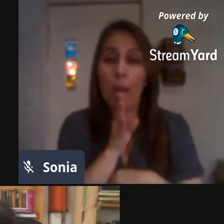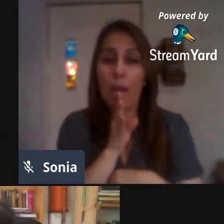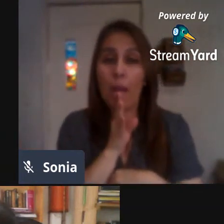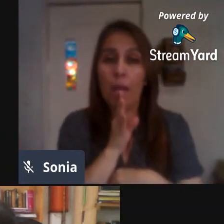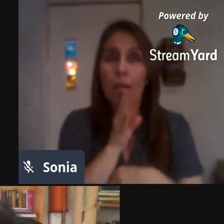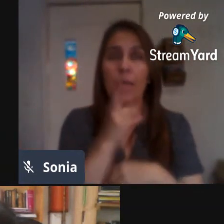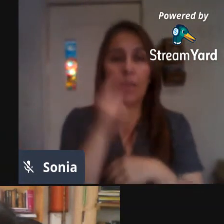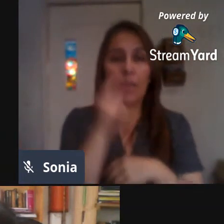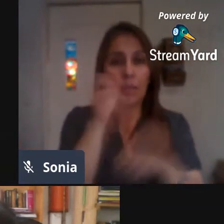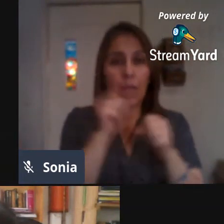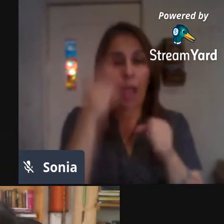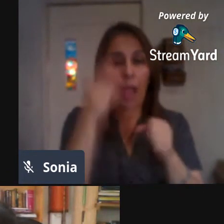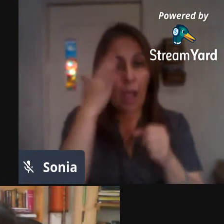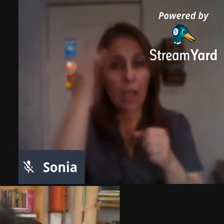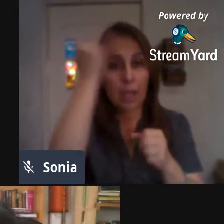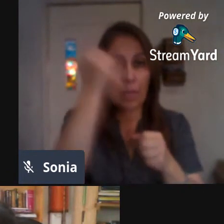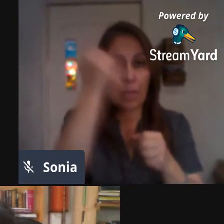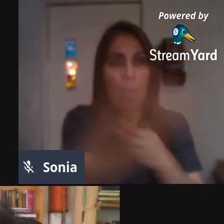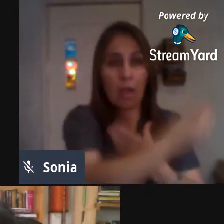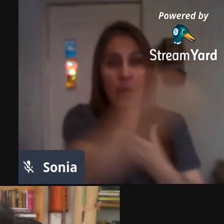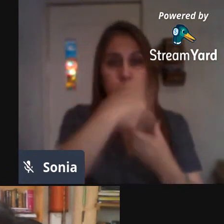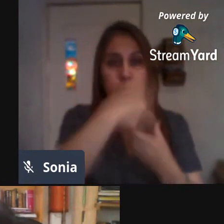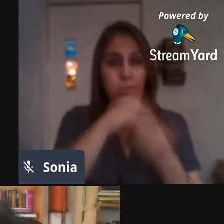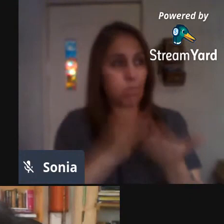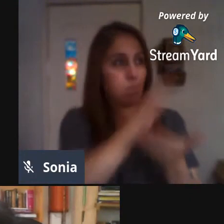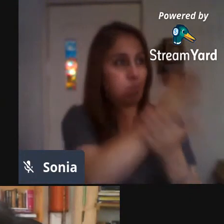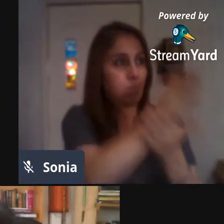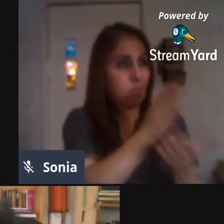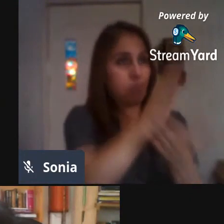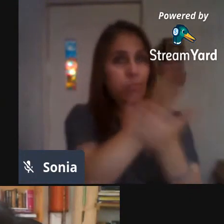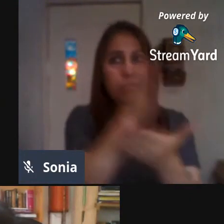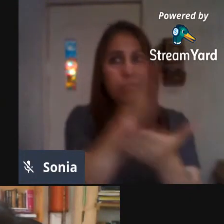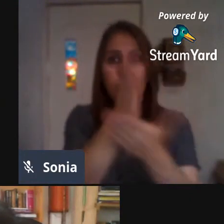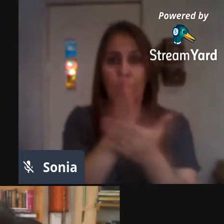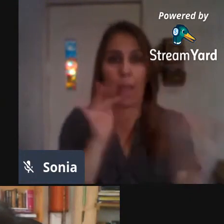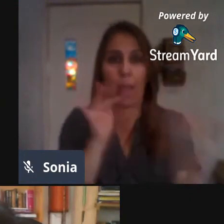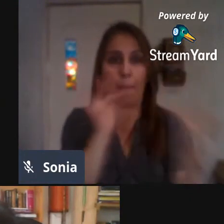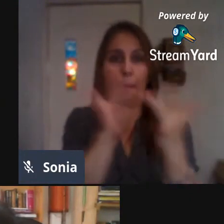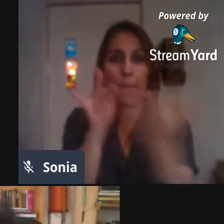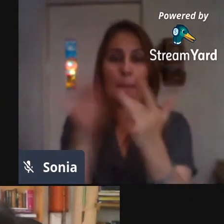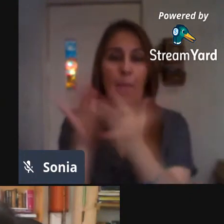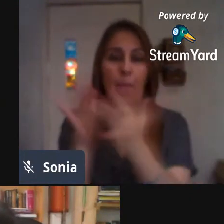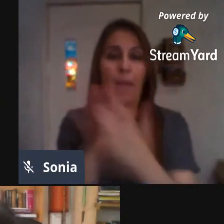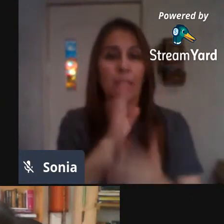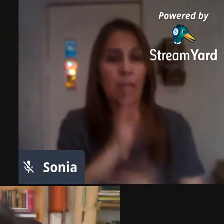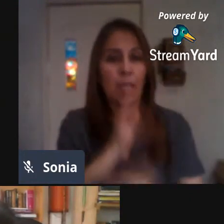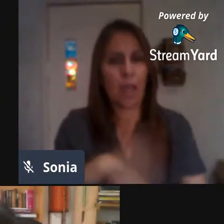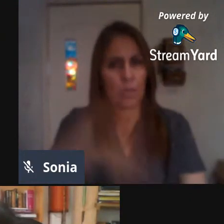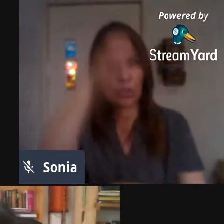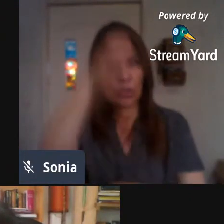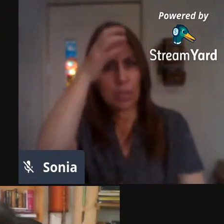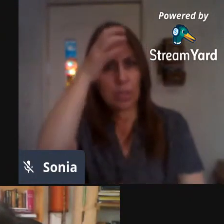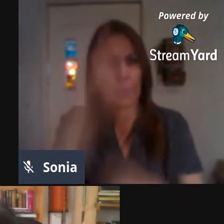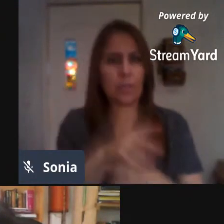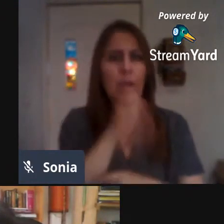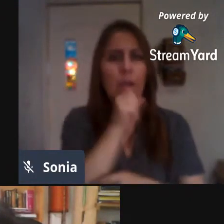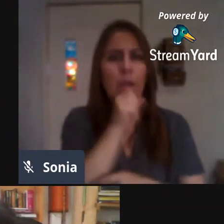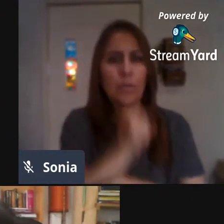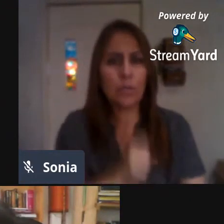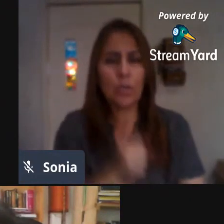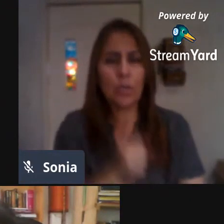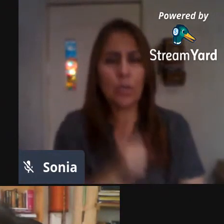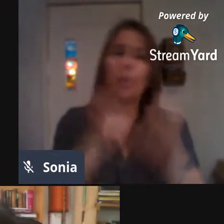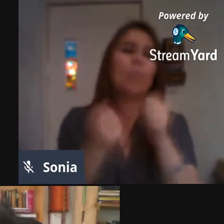hasta la región llega hasta los ancianos hasta los sabedores y se puede recrear un nuevo mecanismo de eso mismo hacemos